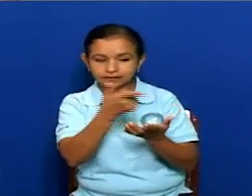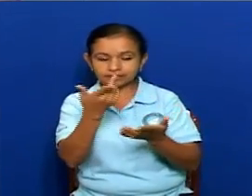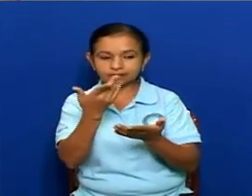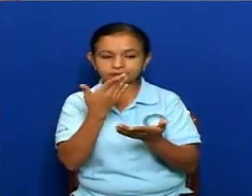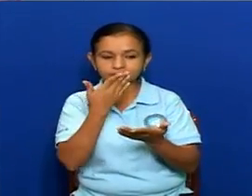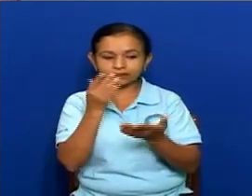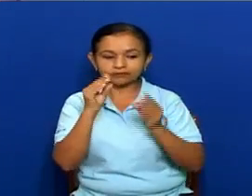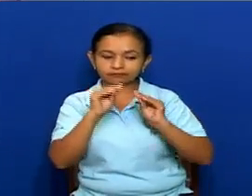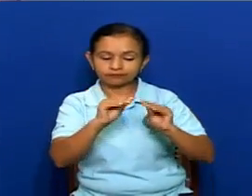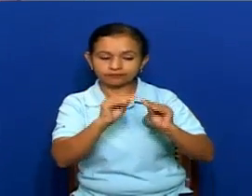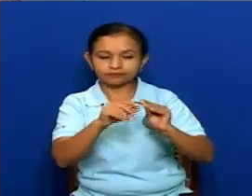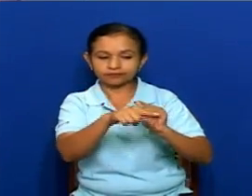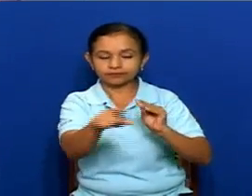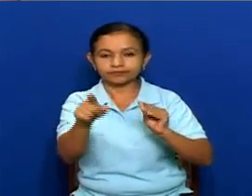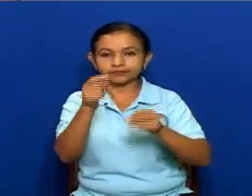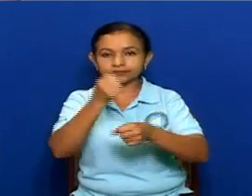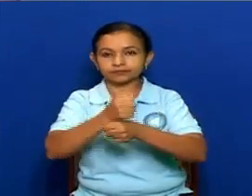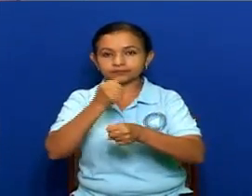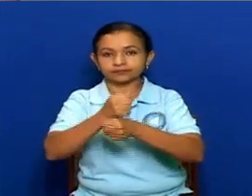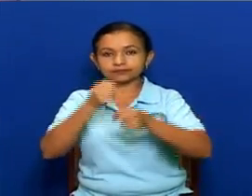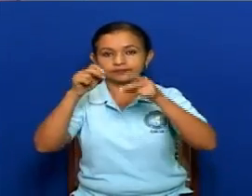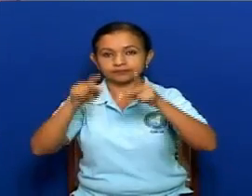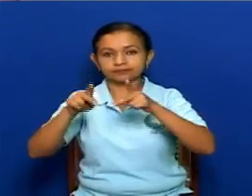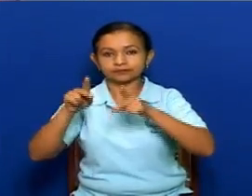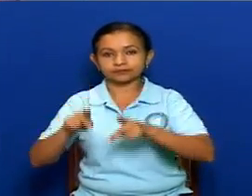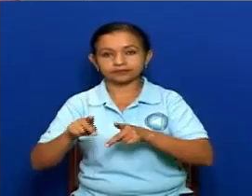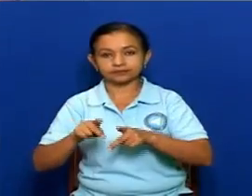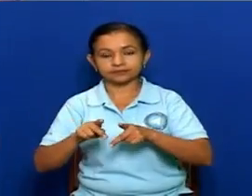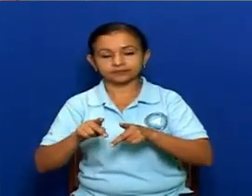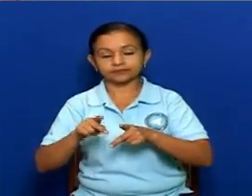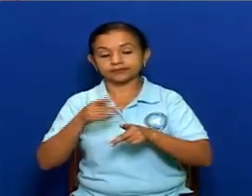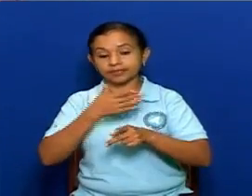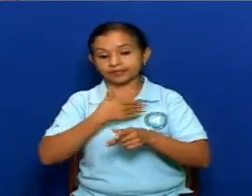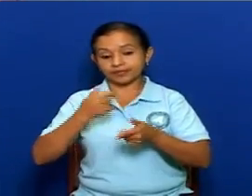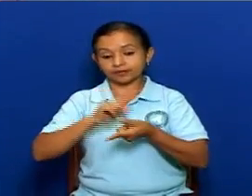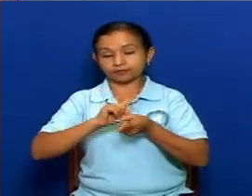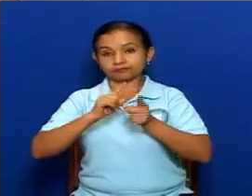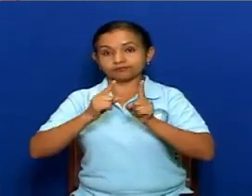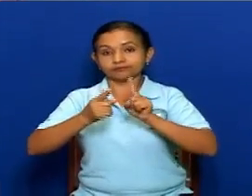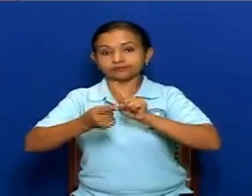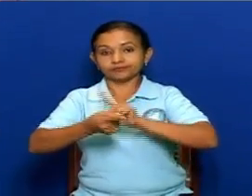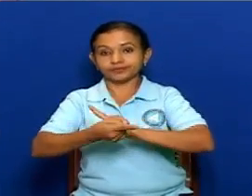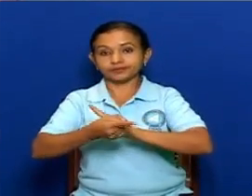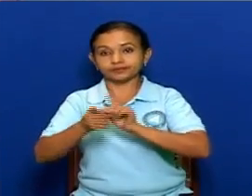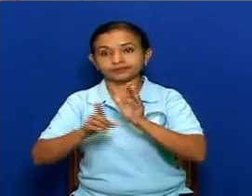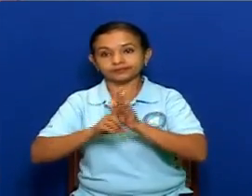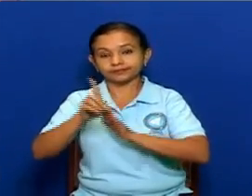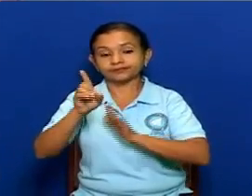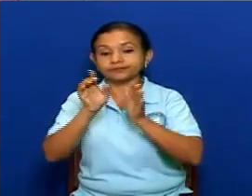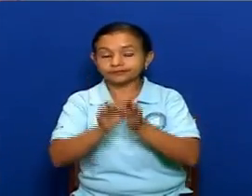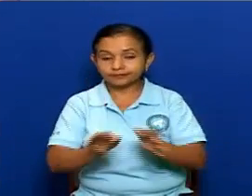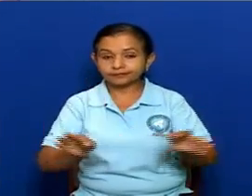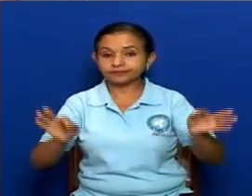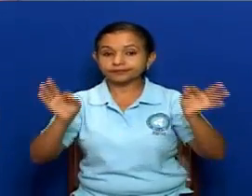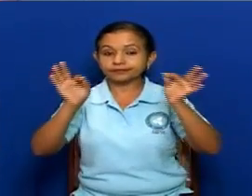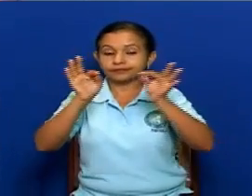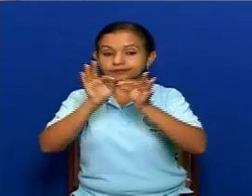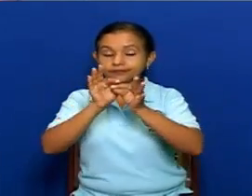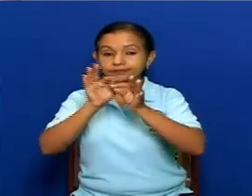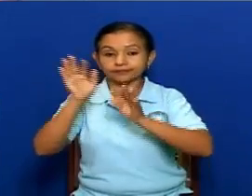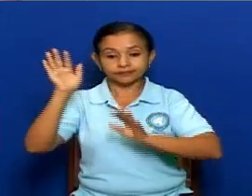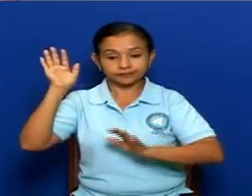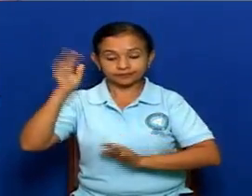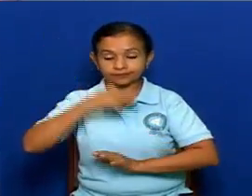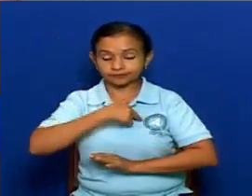los métodos alternativos a los trabajadores, en este caso para su superación. Pero es importante así el compromiso